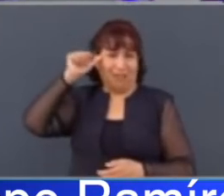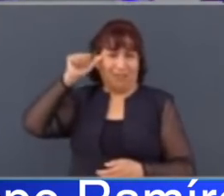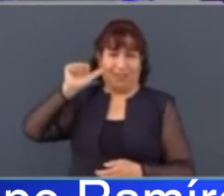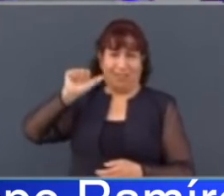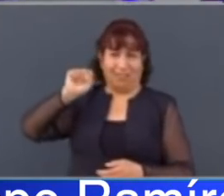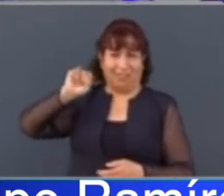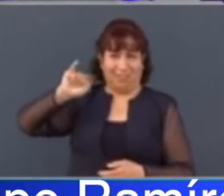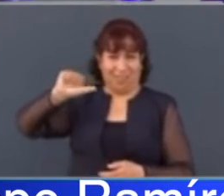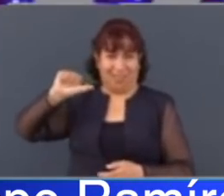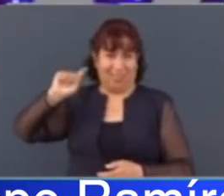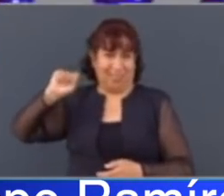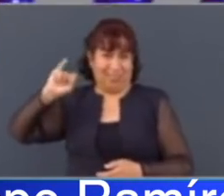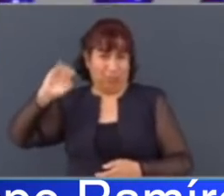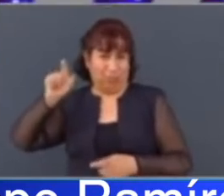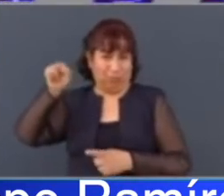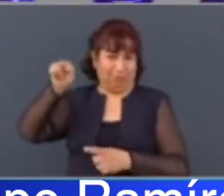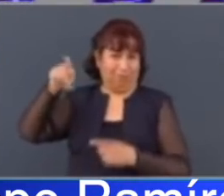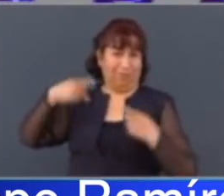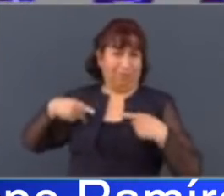que